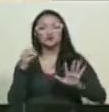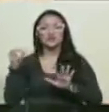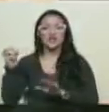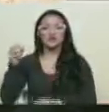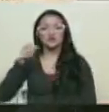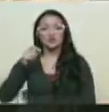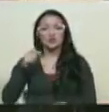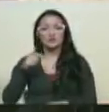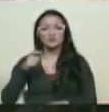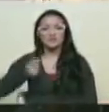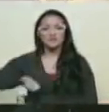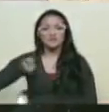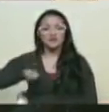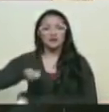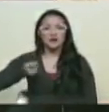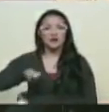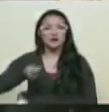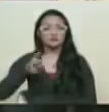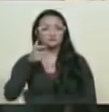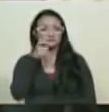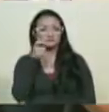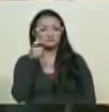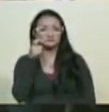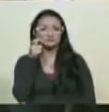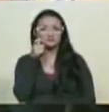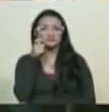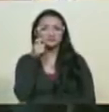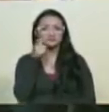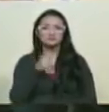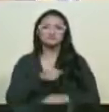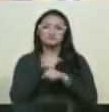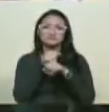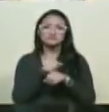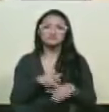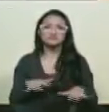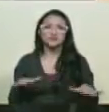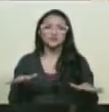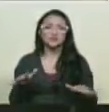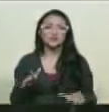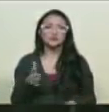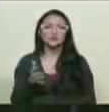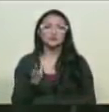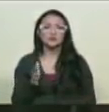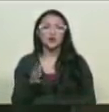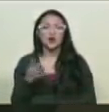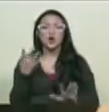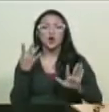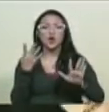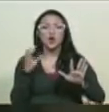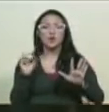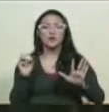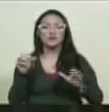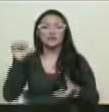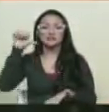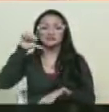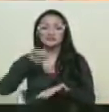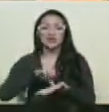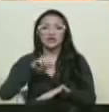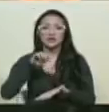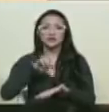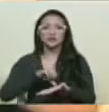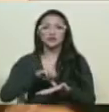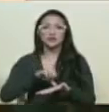fiscales que están dispuestos en aproximadamente 90 centros